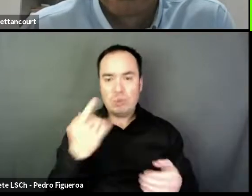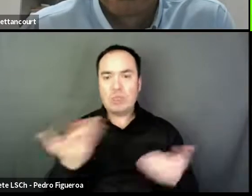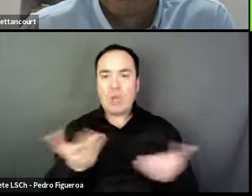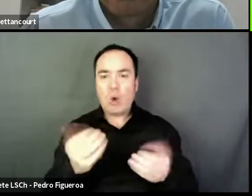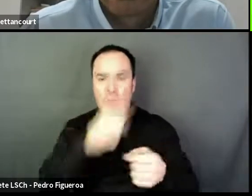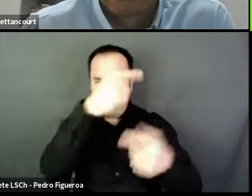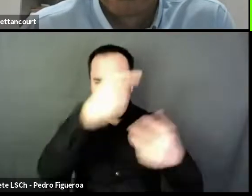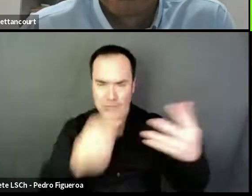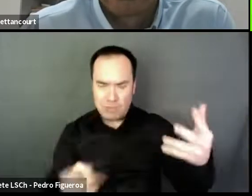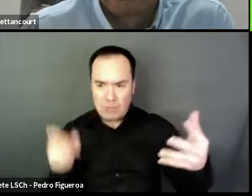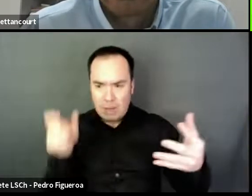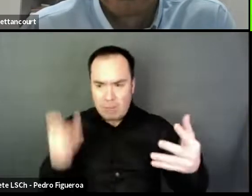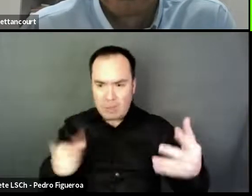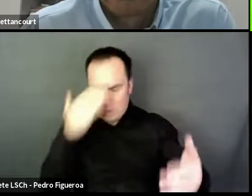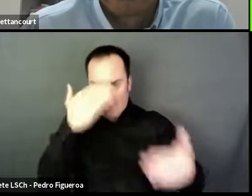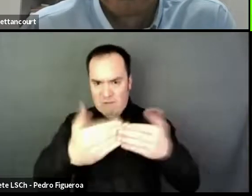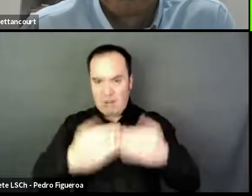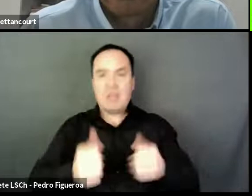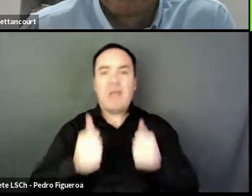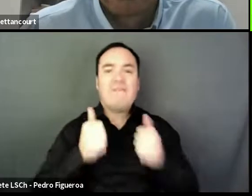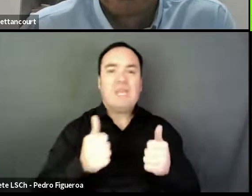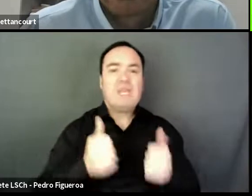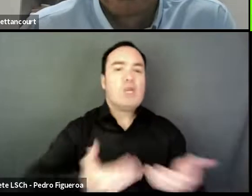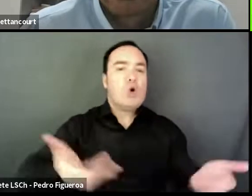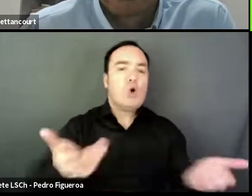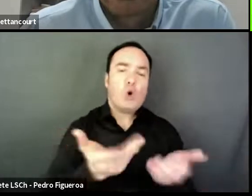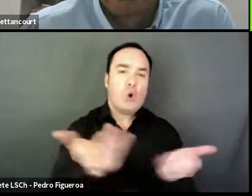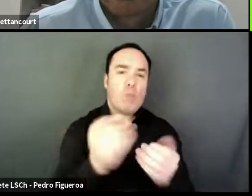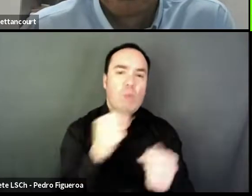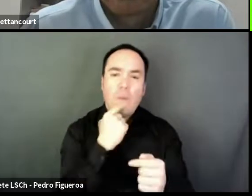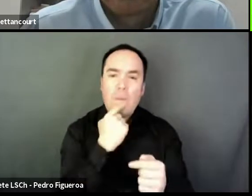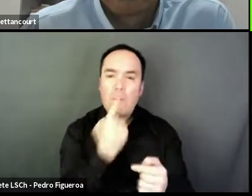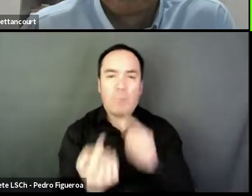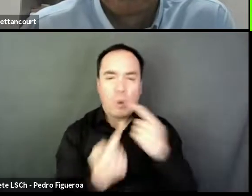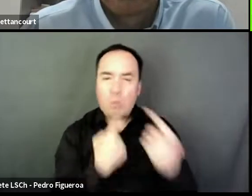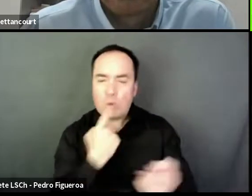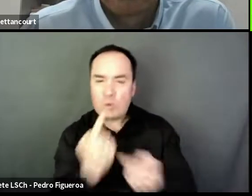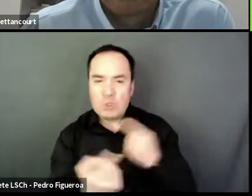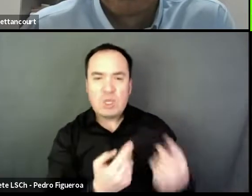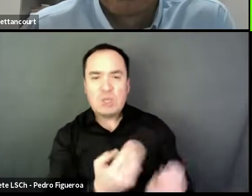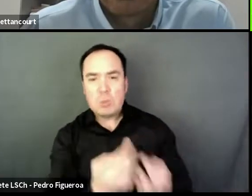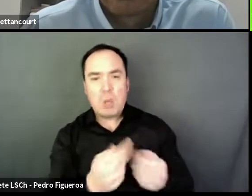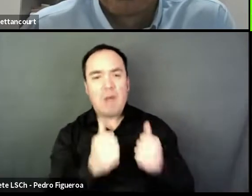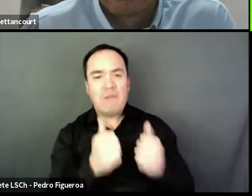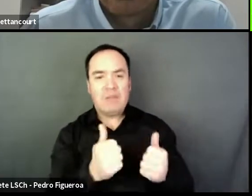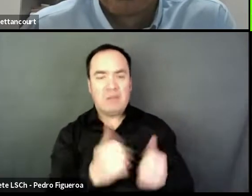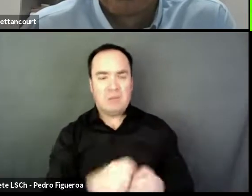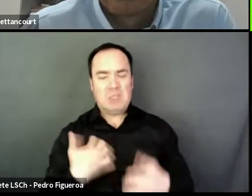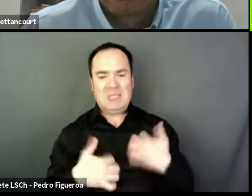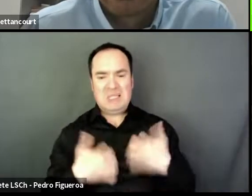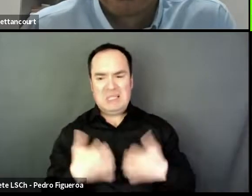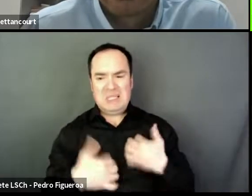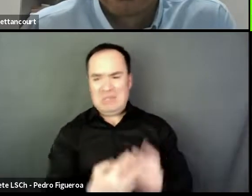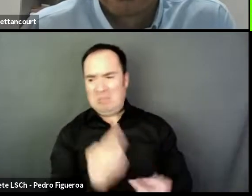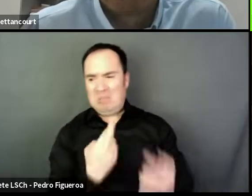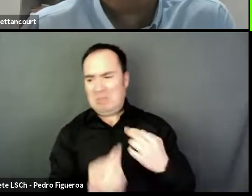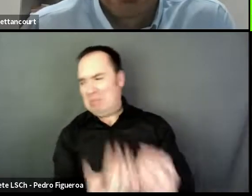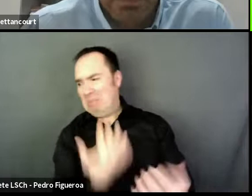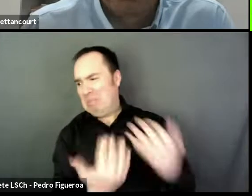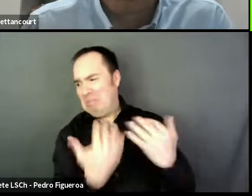preparar a eso para que el proceso de escucha sea rico y no genere está al revés efectos al texto